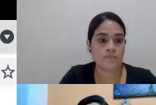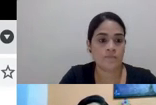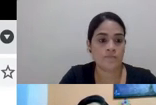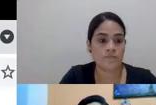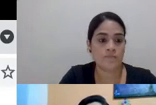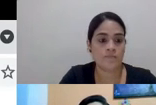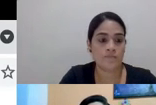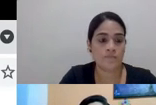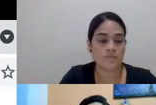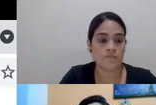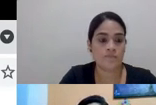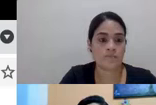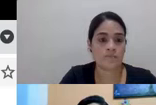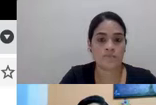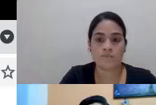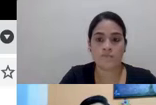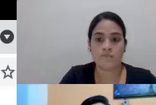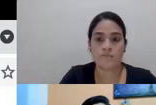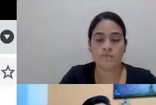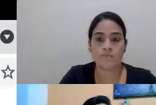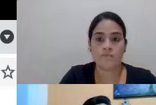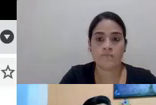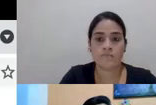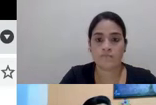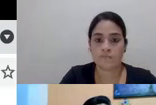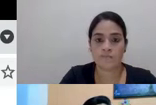cursos. Bien.